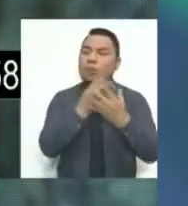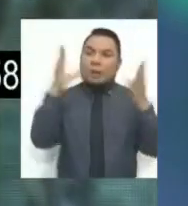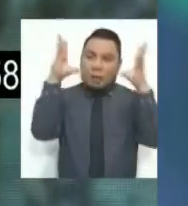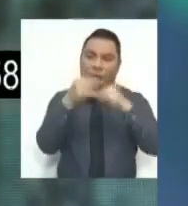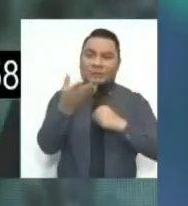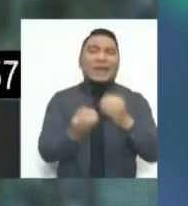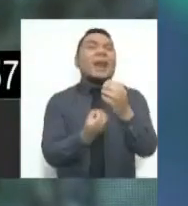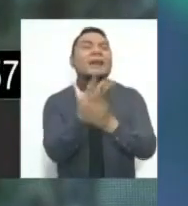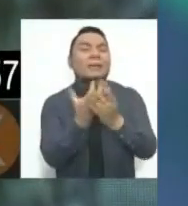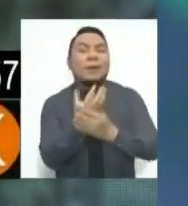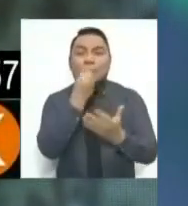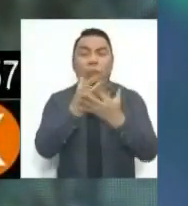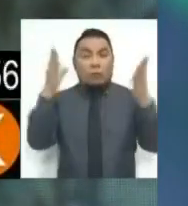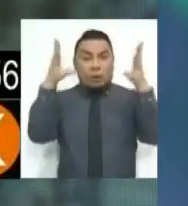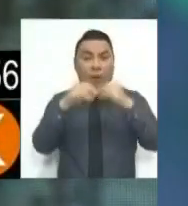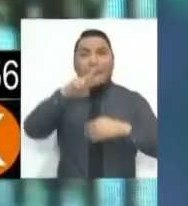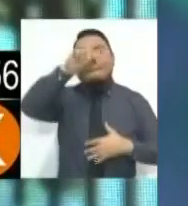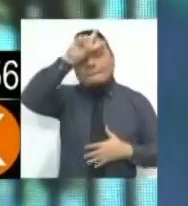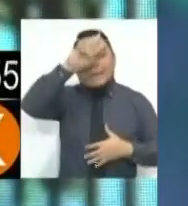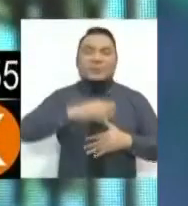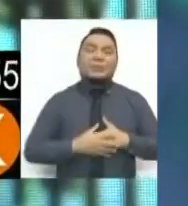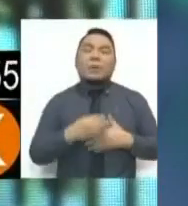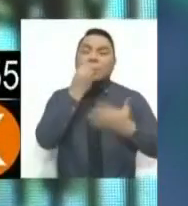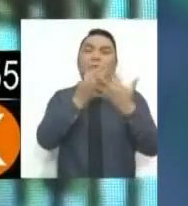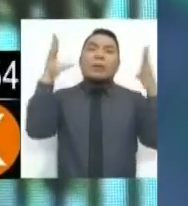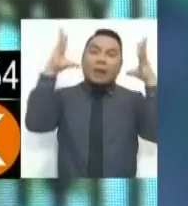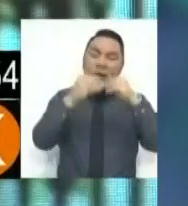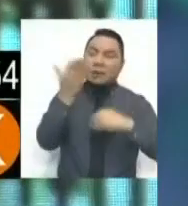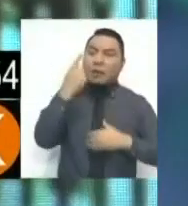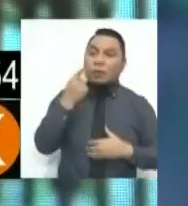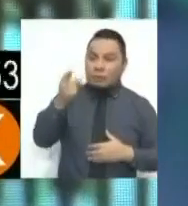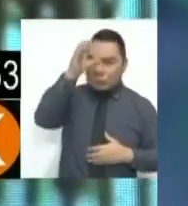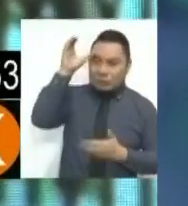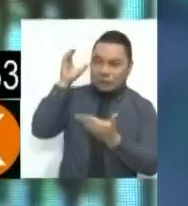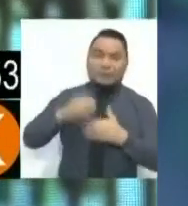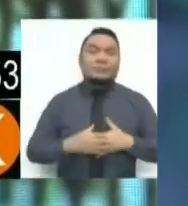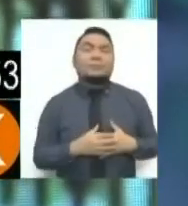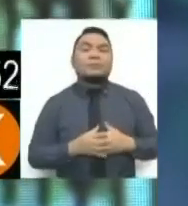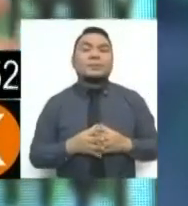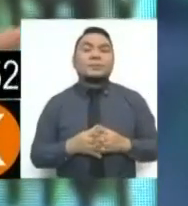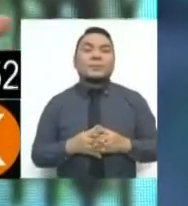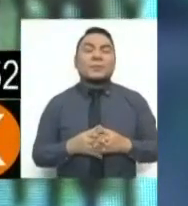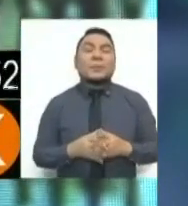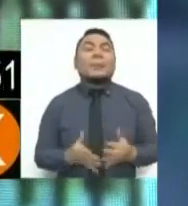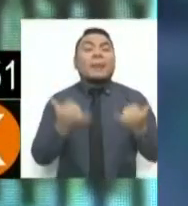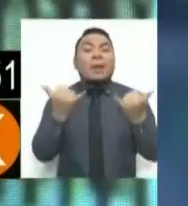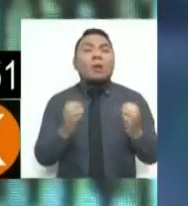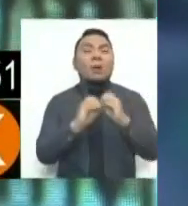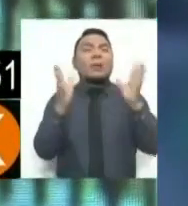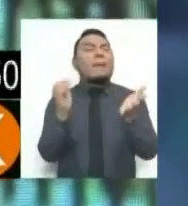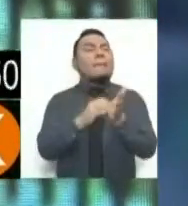sus mítines de campaña y entrevistas al paso muchos peruanos sintieron que más allá de las